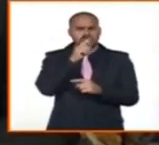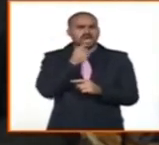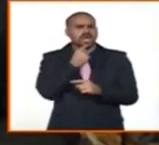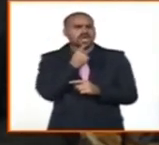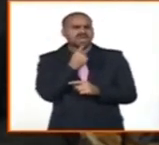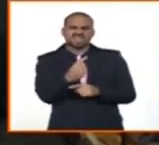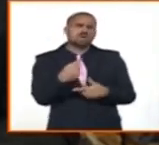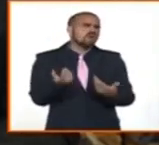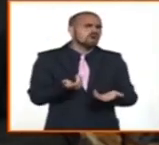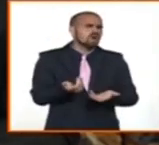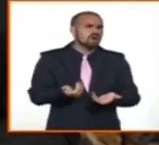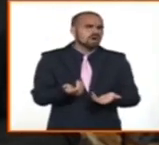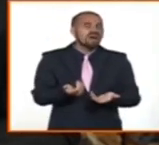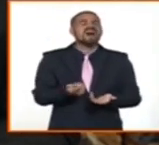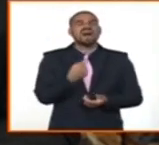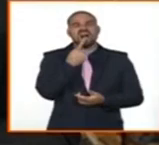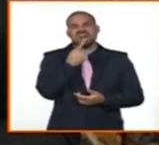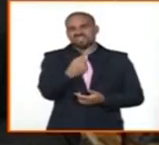definió